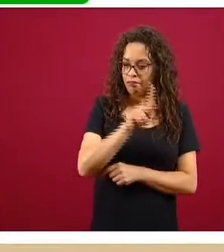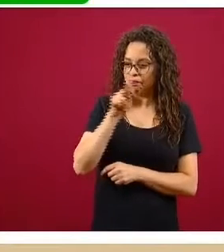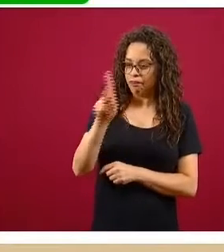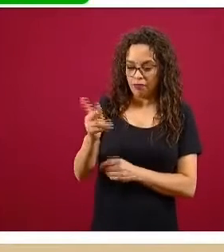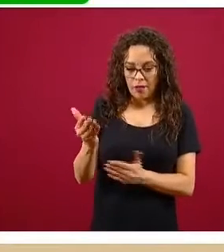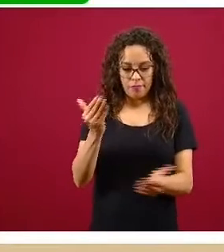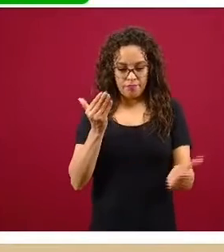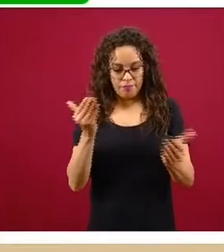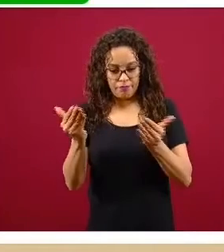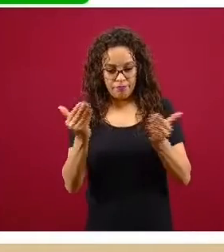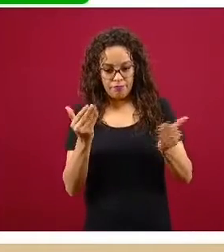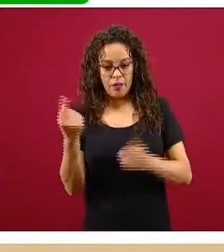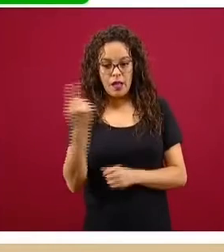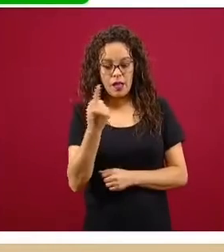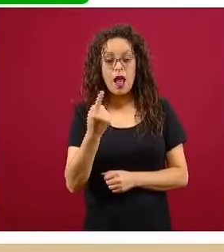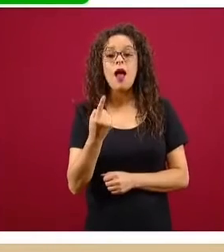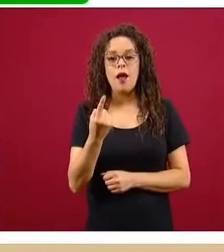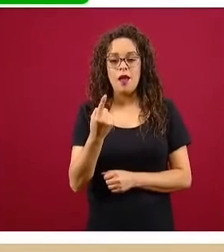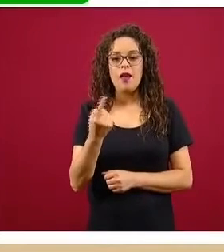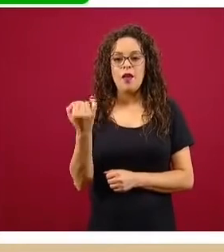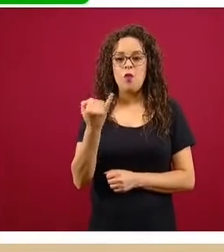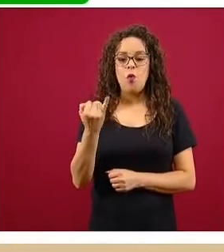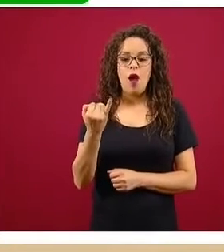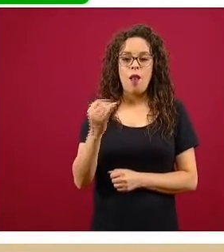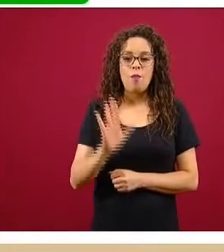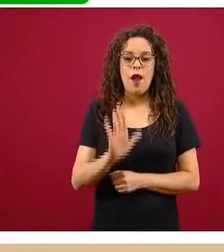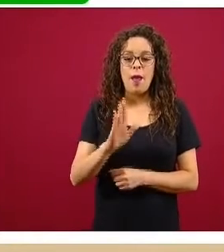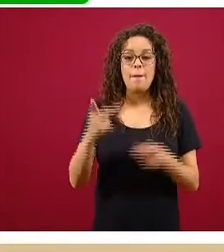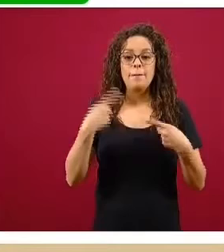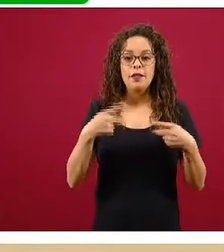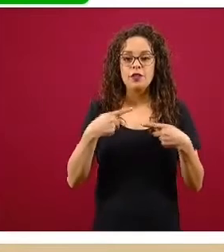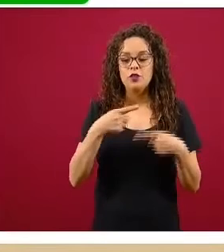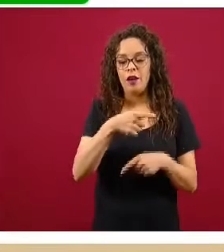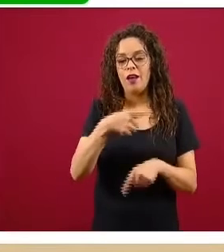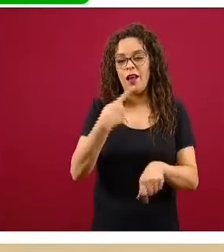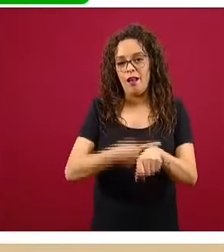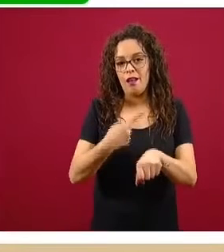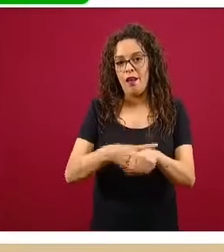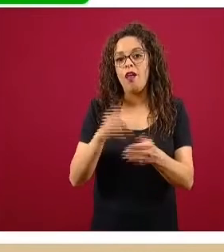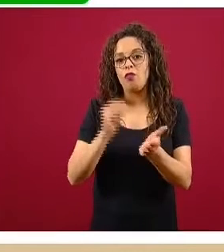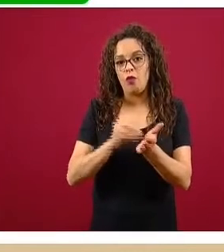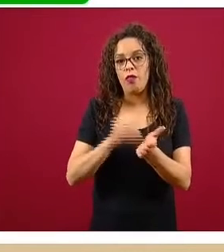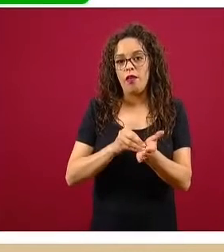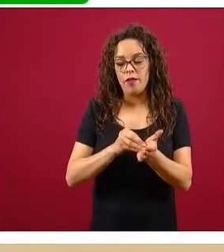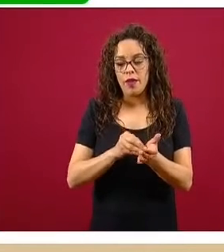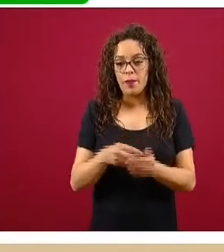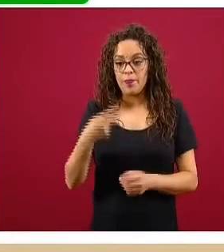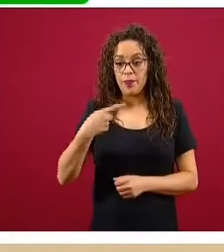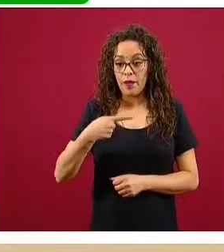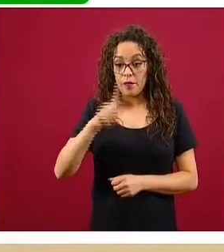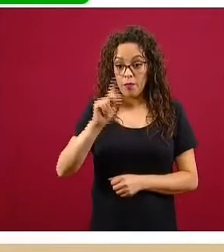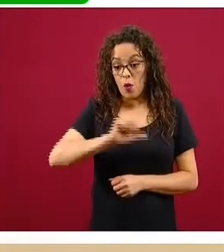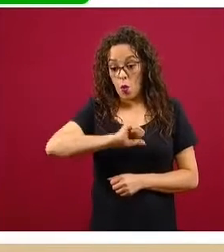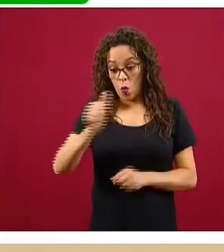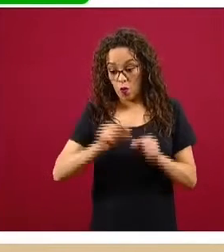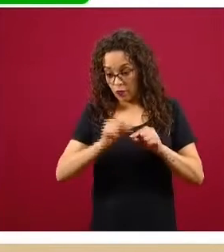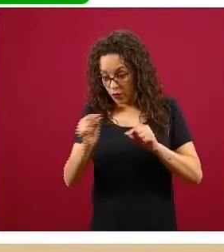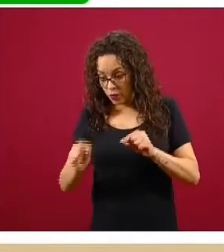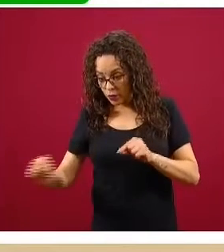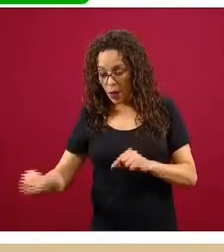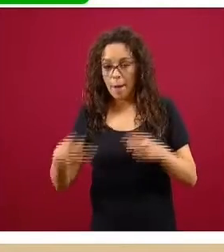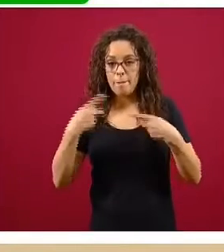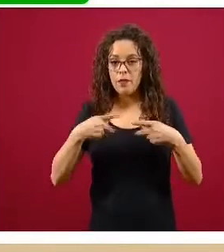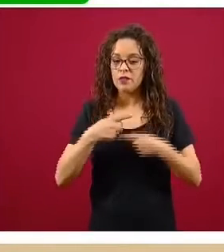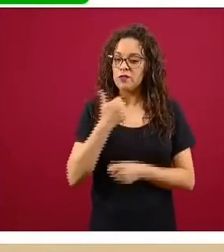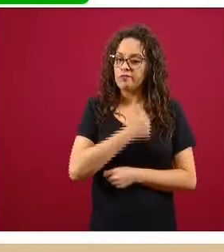de las personas que están enfermando, y las personas que lamentablemente hasta el momento han fallecido,